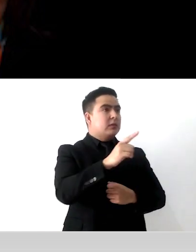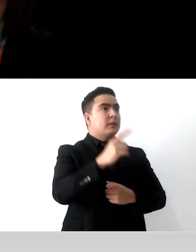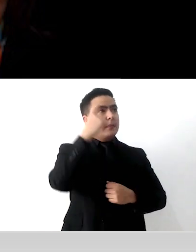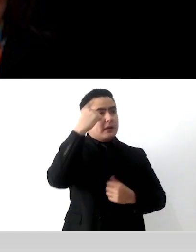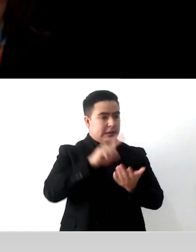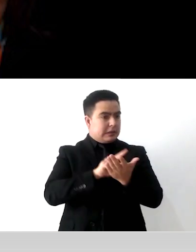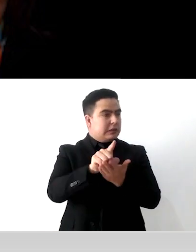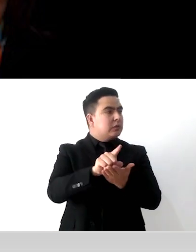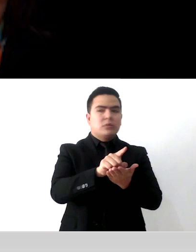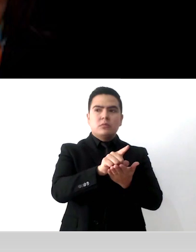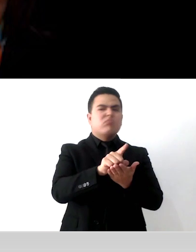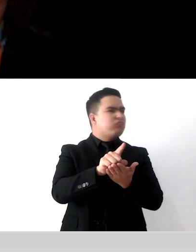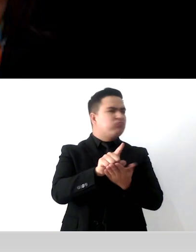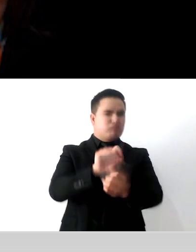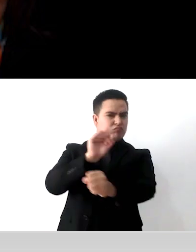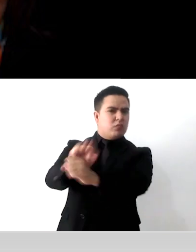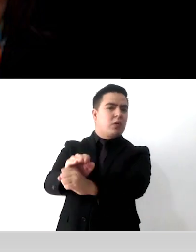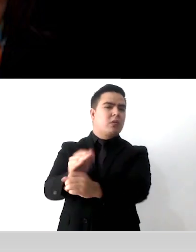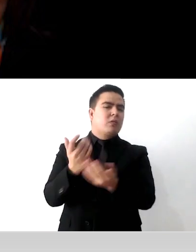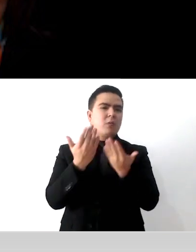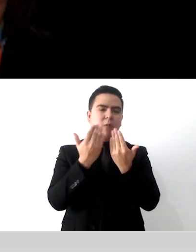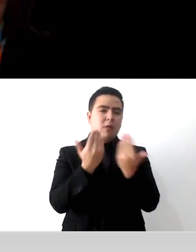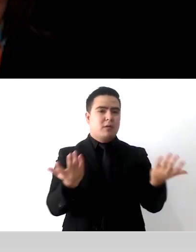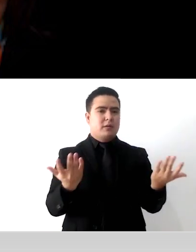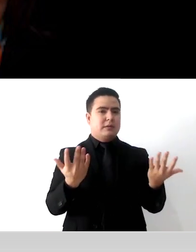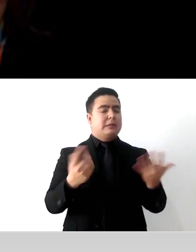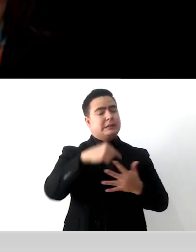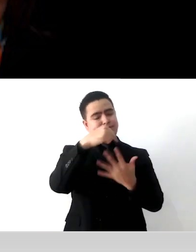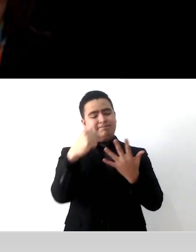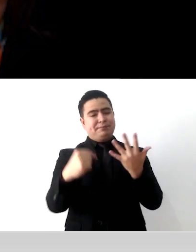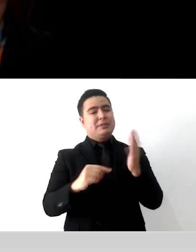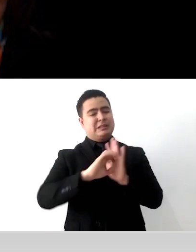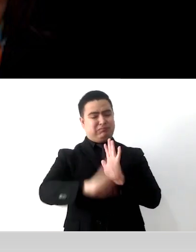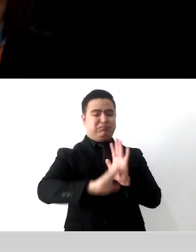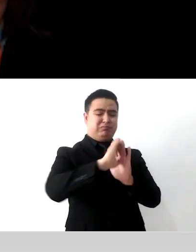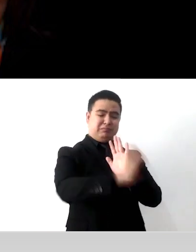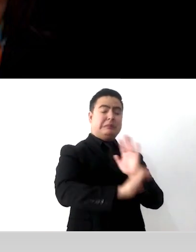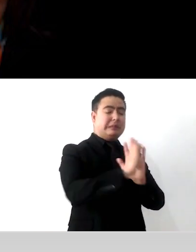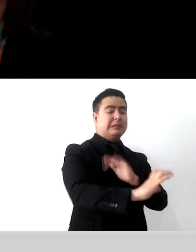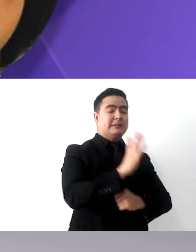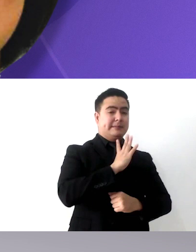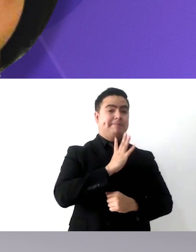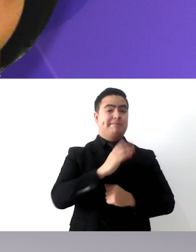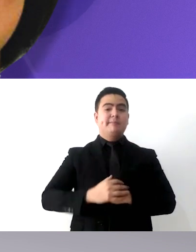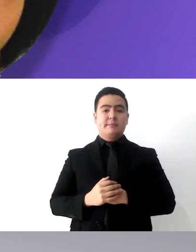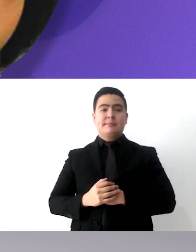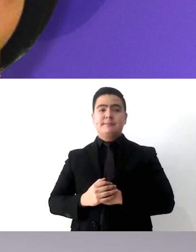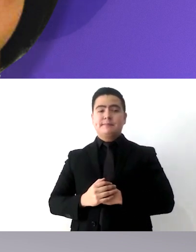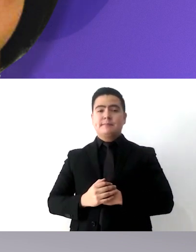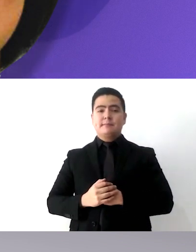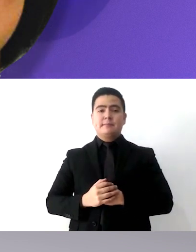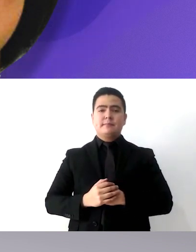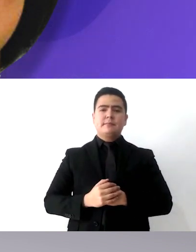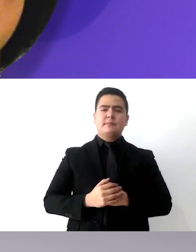los derechos violados. Y podemos dar muchísimos ejemplos, presidenta, de la violencia política en razón de género. Gracias. A